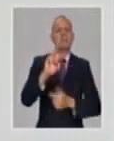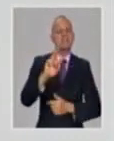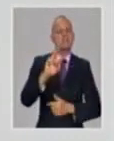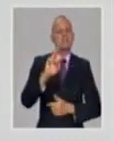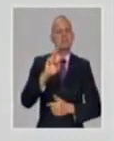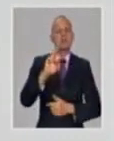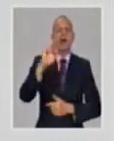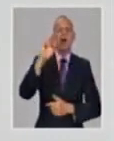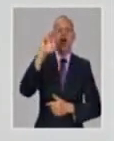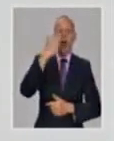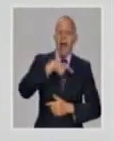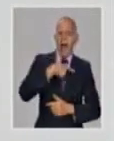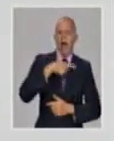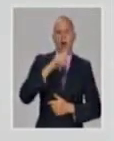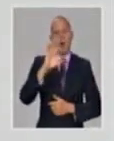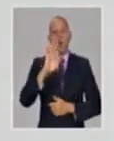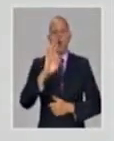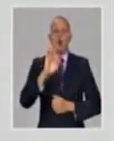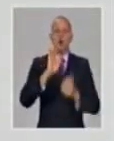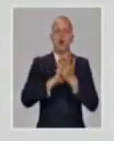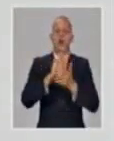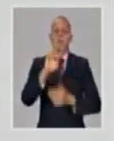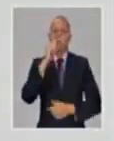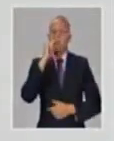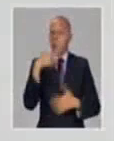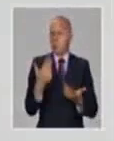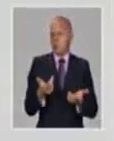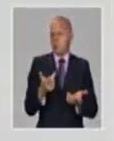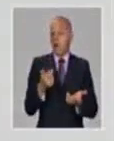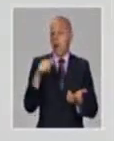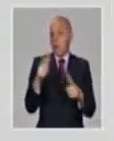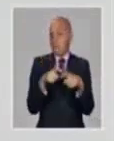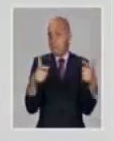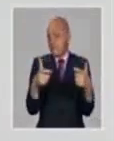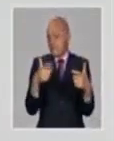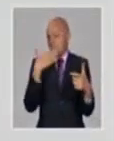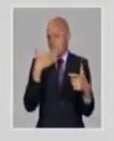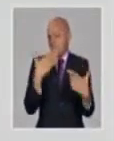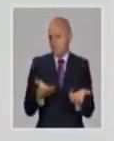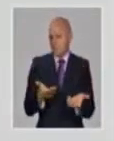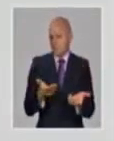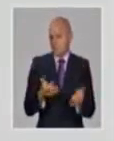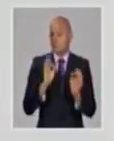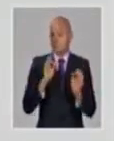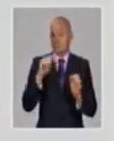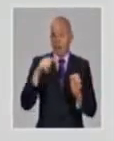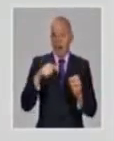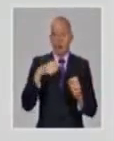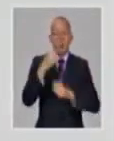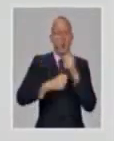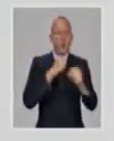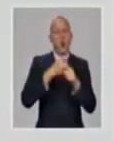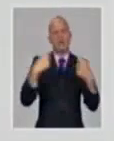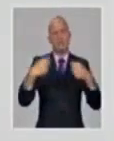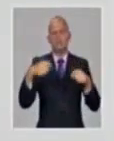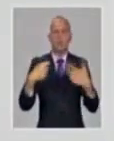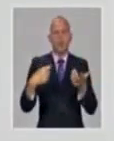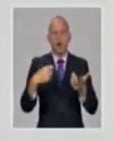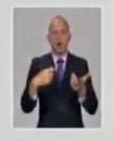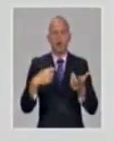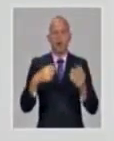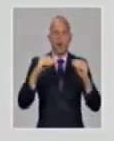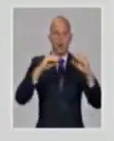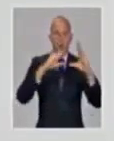la rebaja que estamos haciendo es el servicio de utilización de la madrugada. ¿Por qué? Porque es el